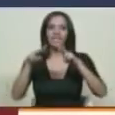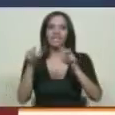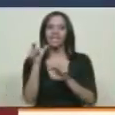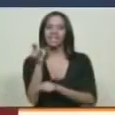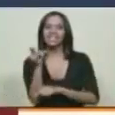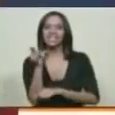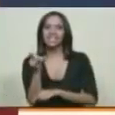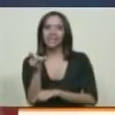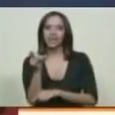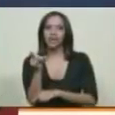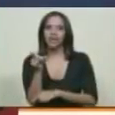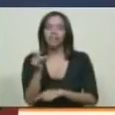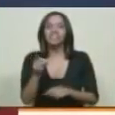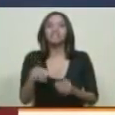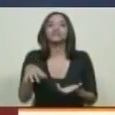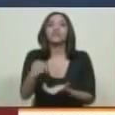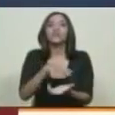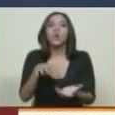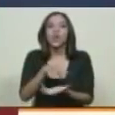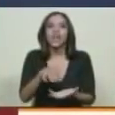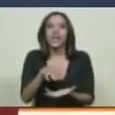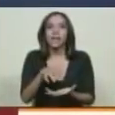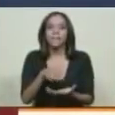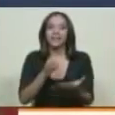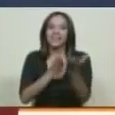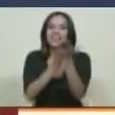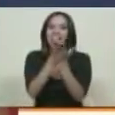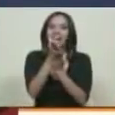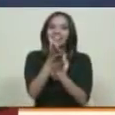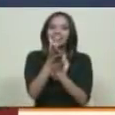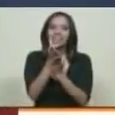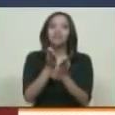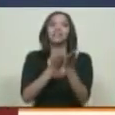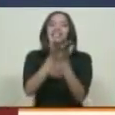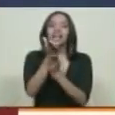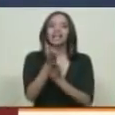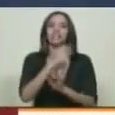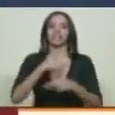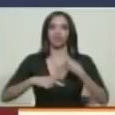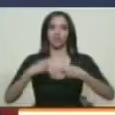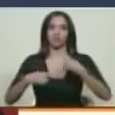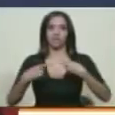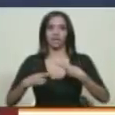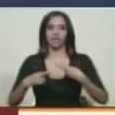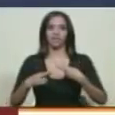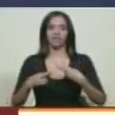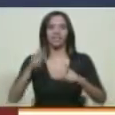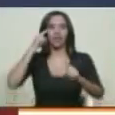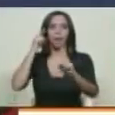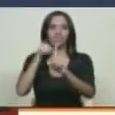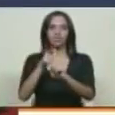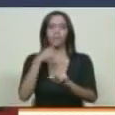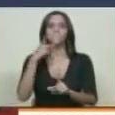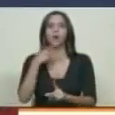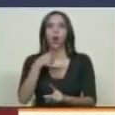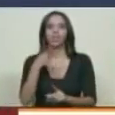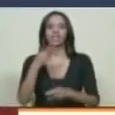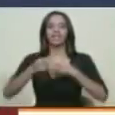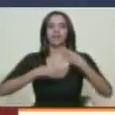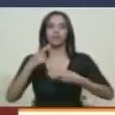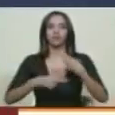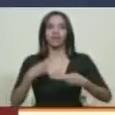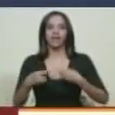trata de un problema de lealtad, señores, de lealtad revolucionaria, de convicción política y de convicción